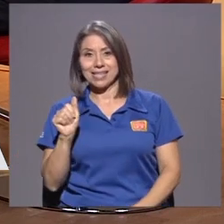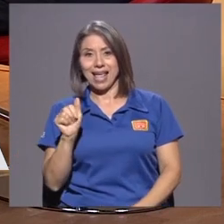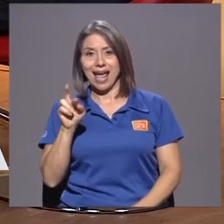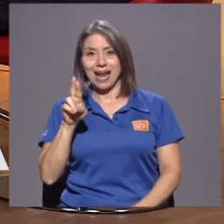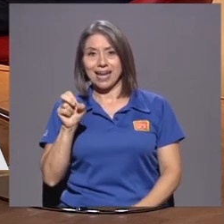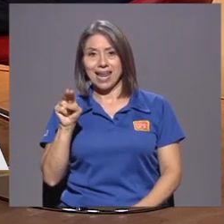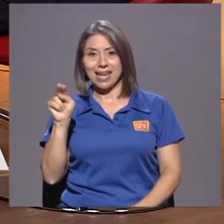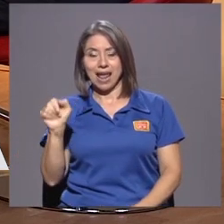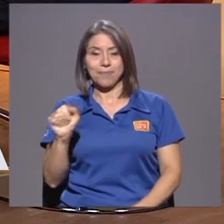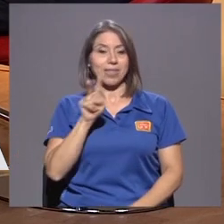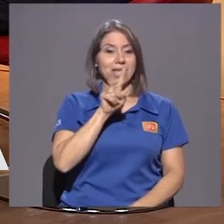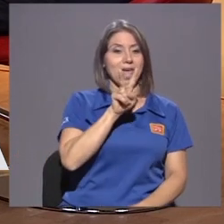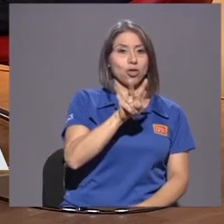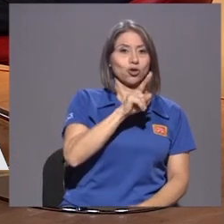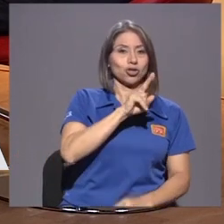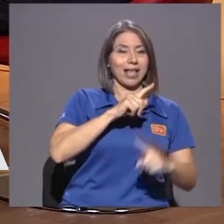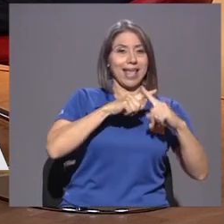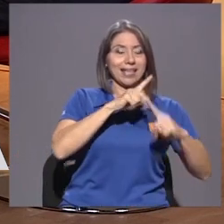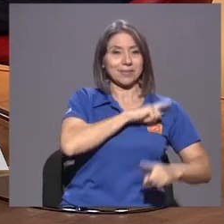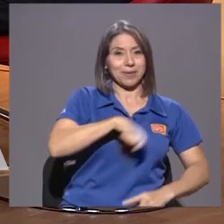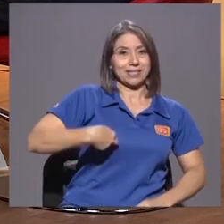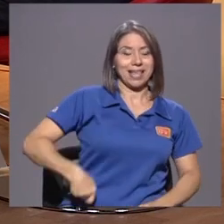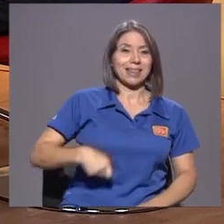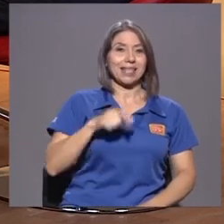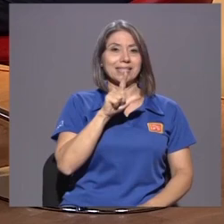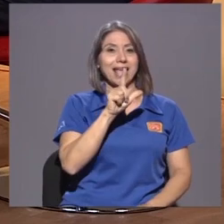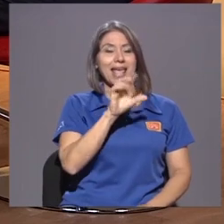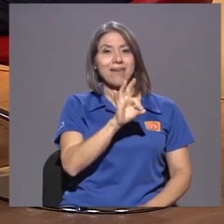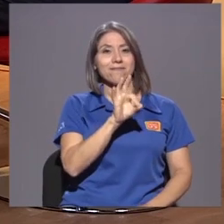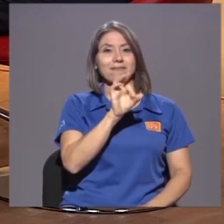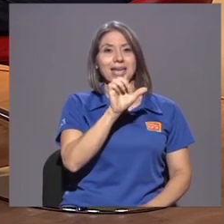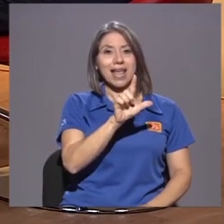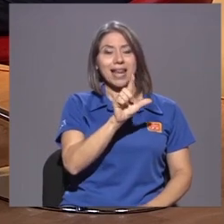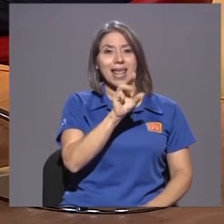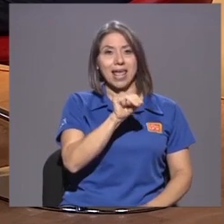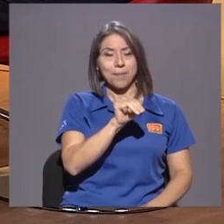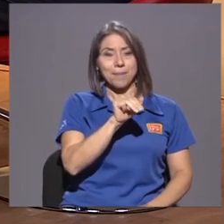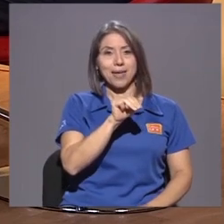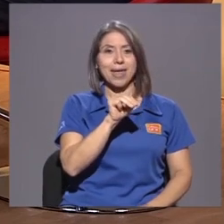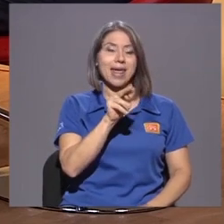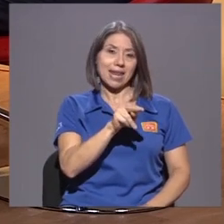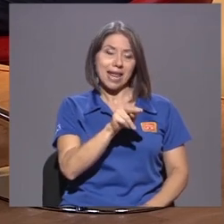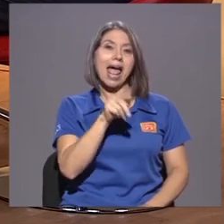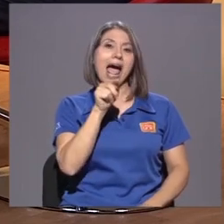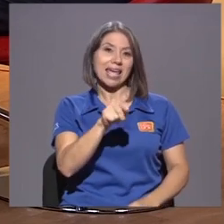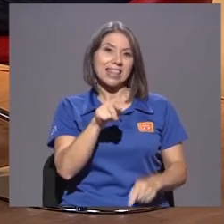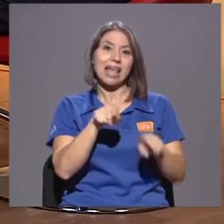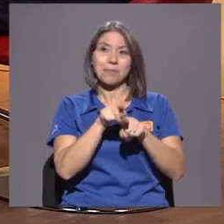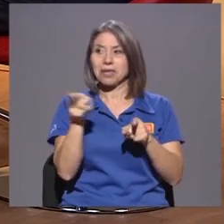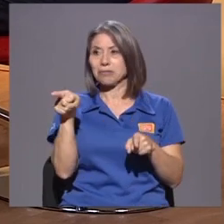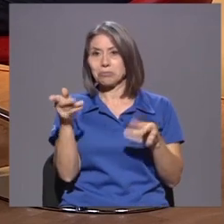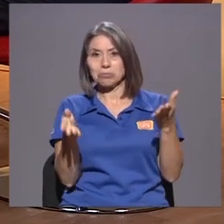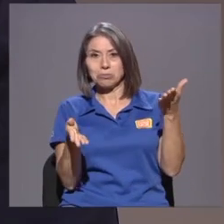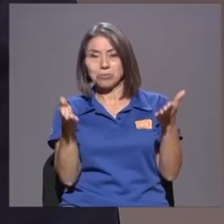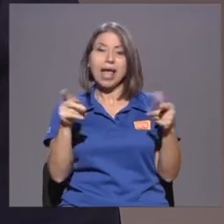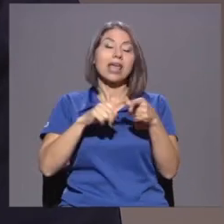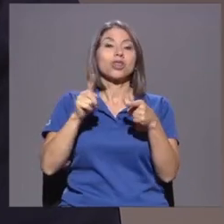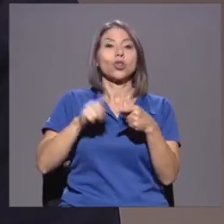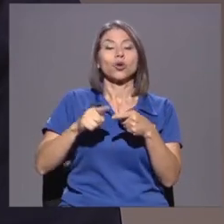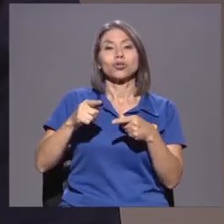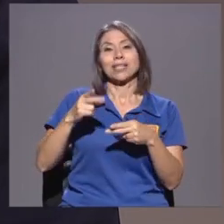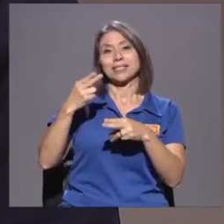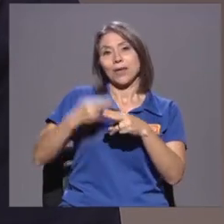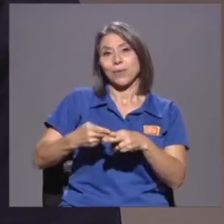del fmln ese ahí también quedaron distribuidos los pesos entonces bueno nadie bukele